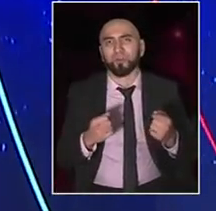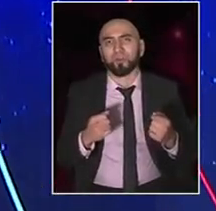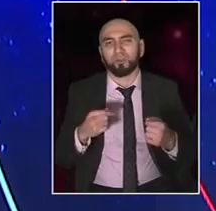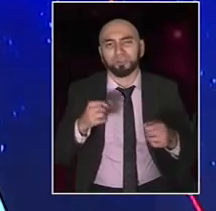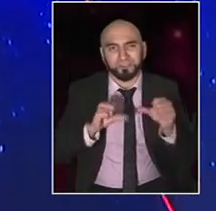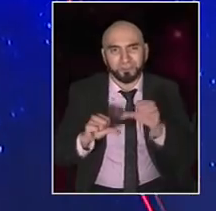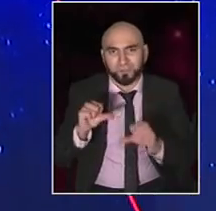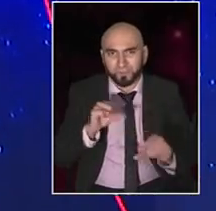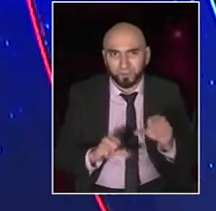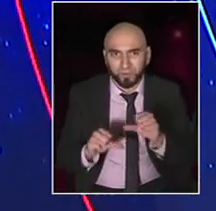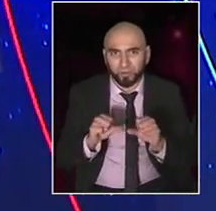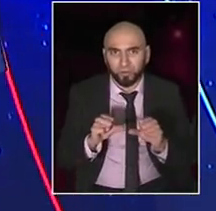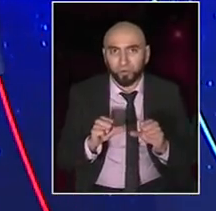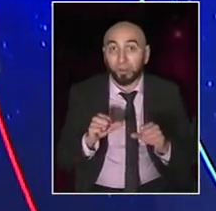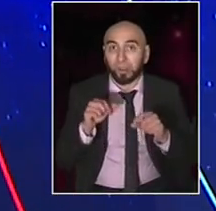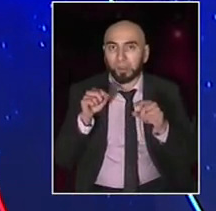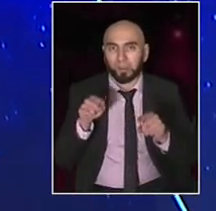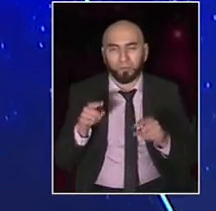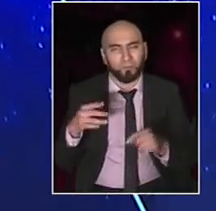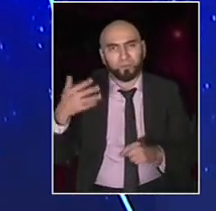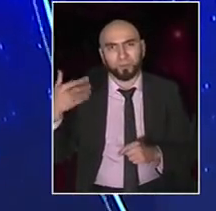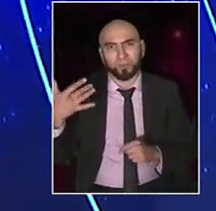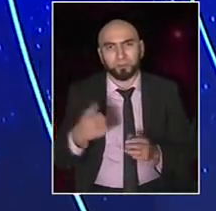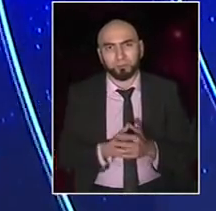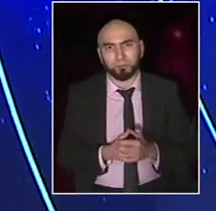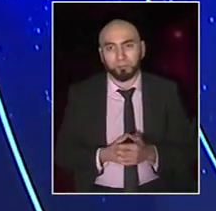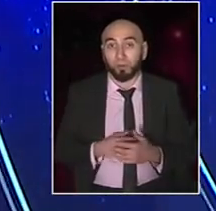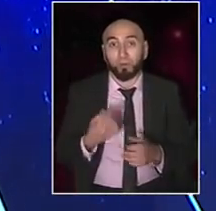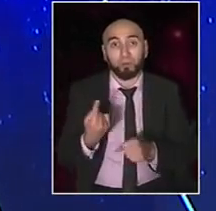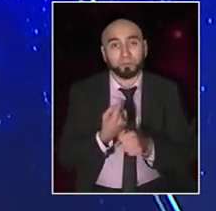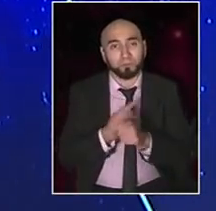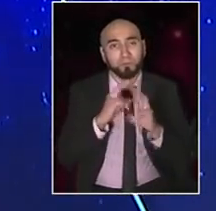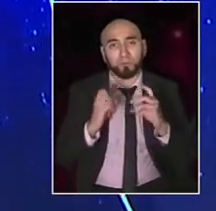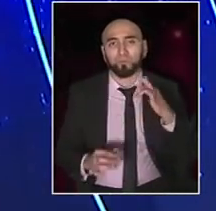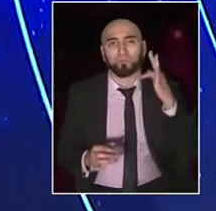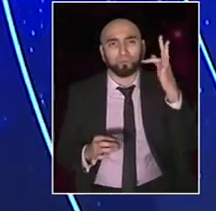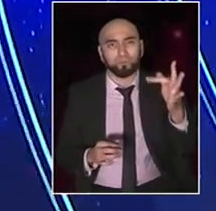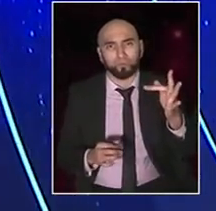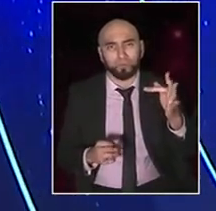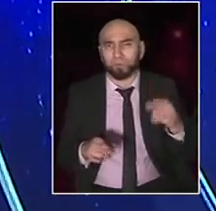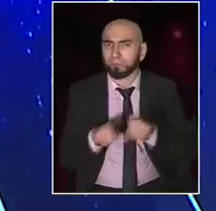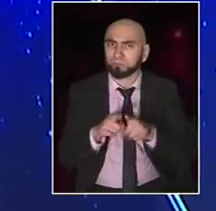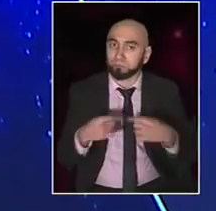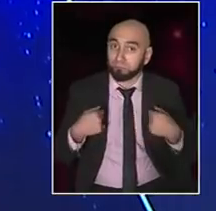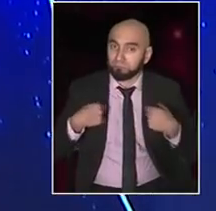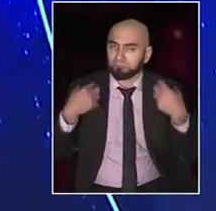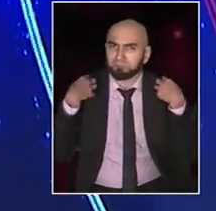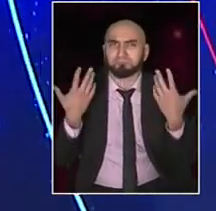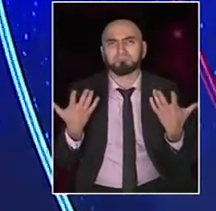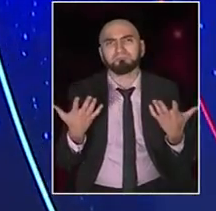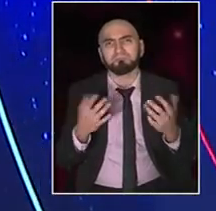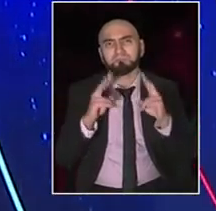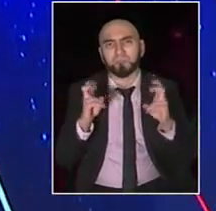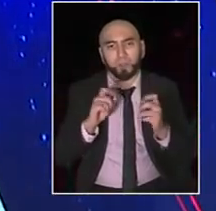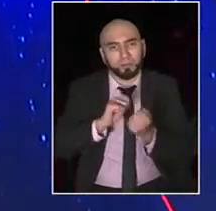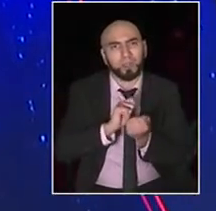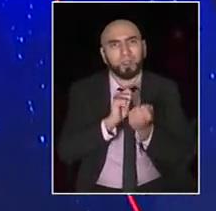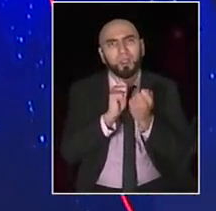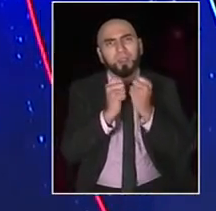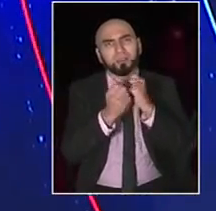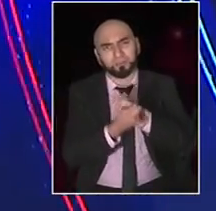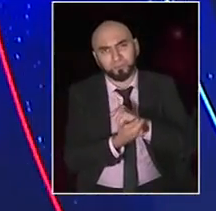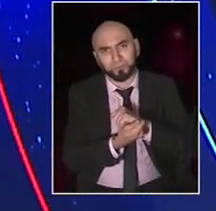fundamentales. Para hablar de futuro, de manera responsable en este contexto de transición, para hablar de